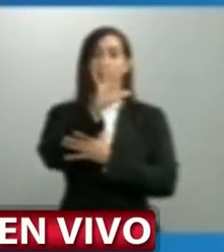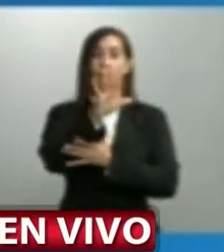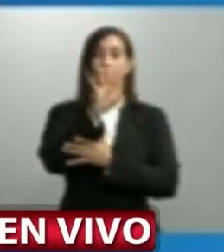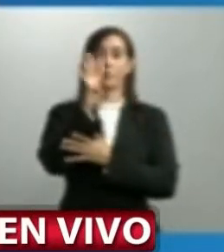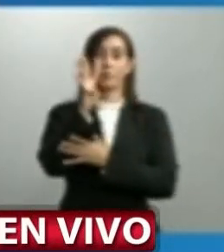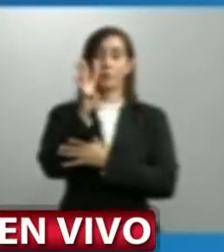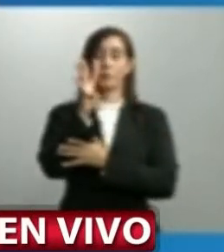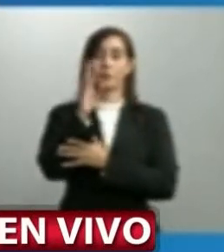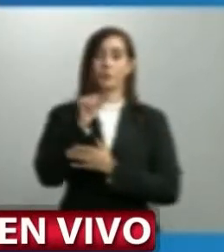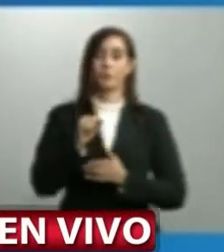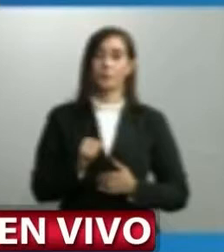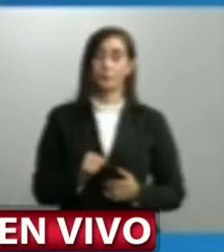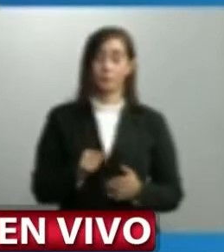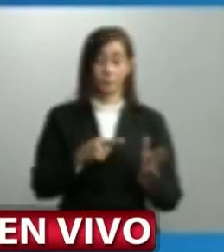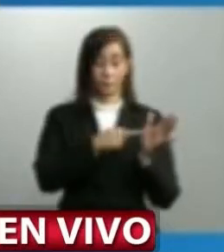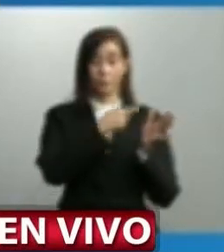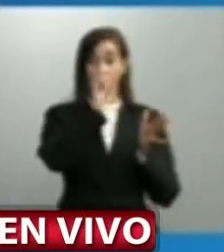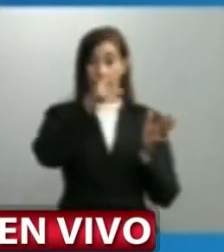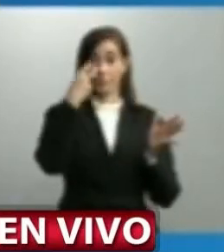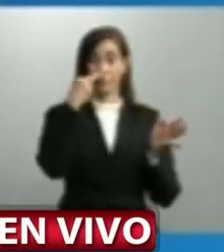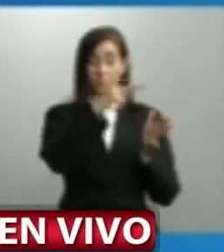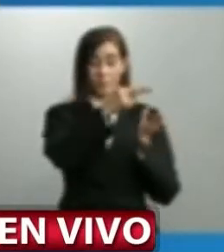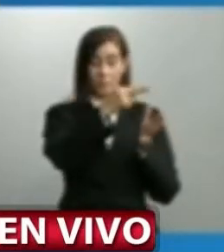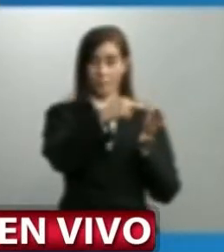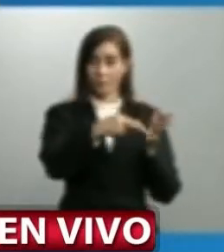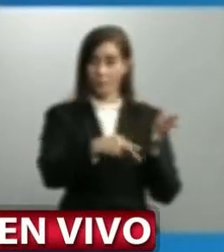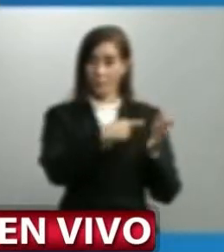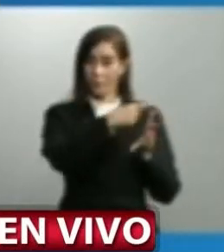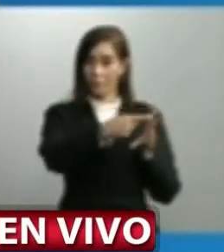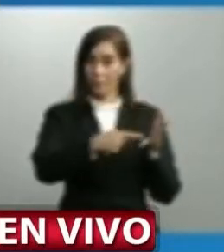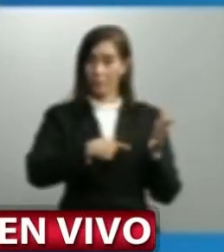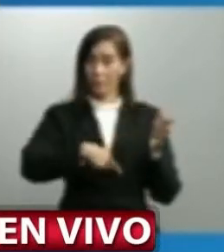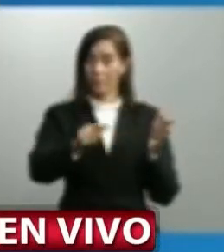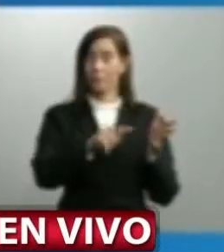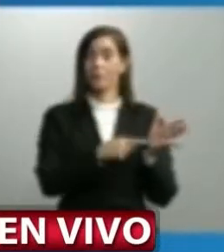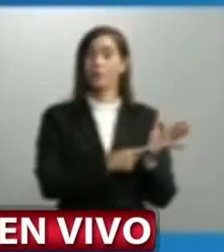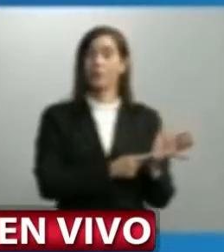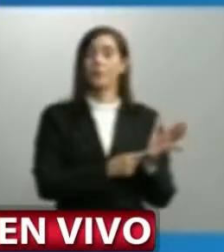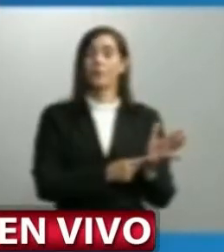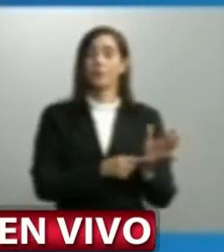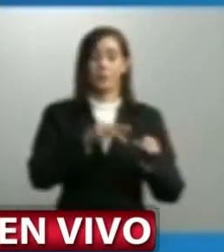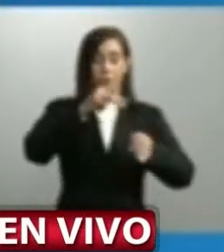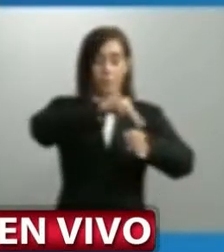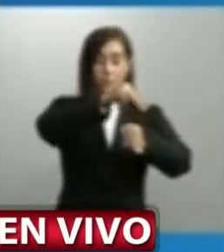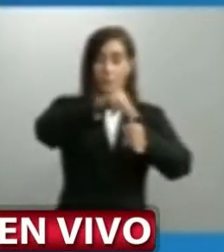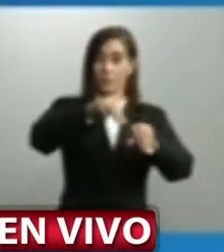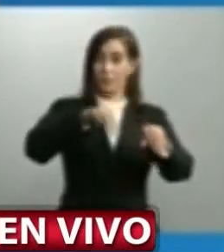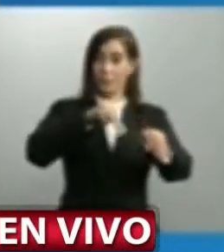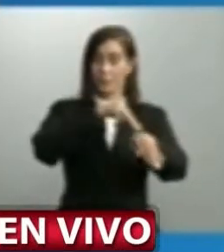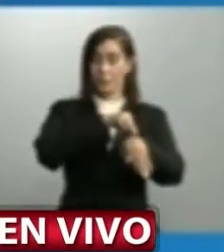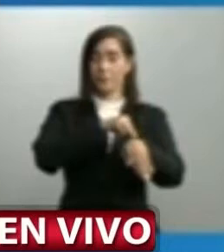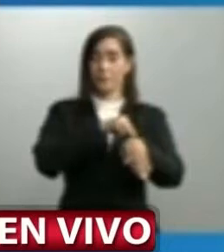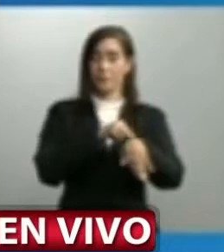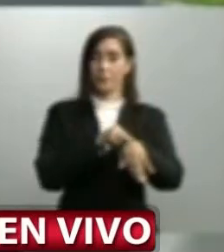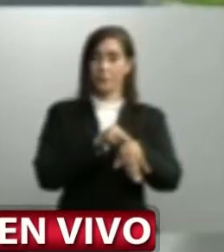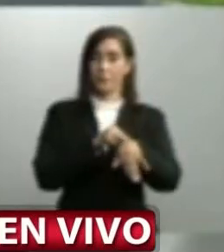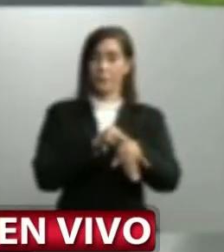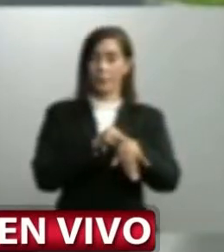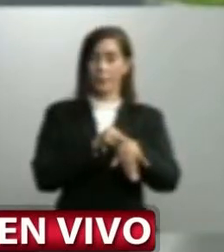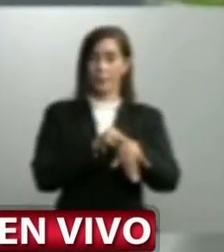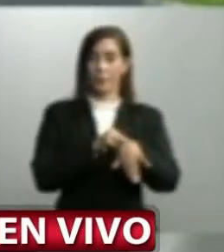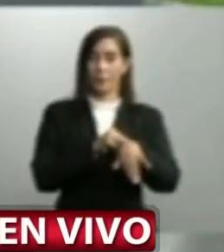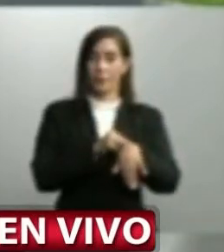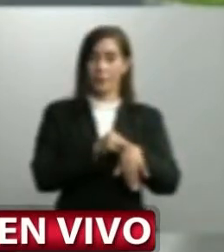1.154 casos. Ahí tenemos un detalle de los municipios según